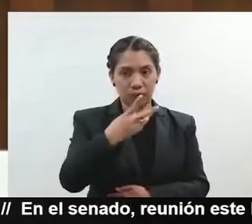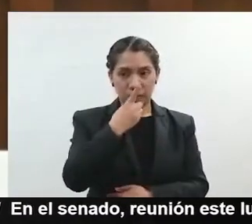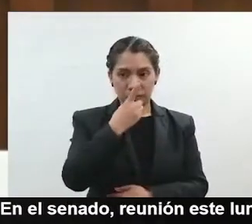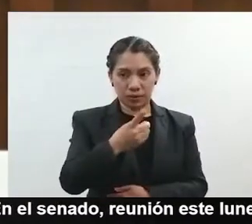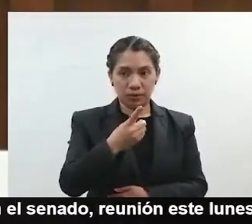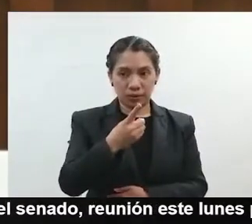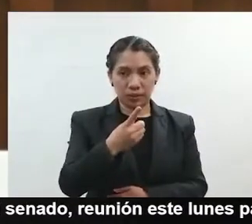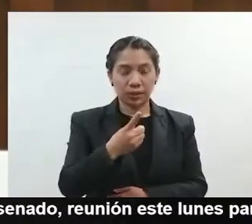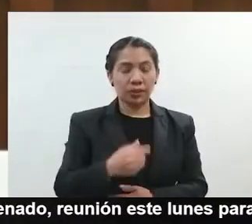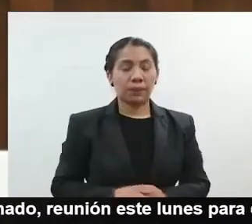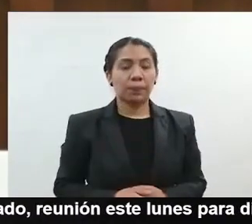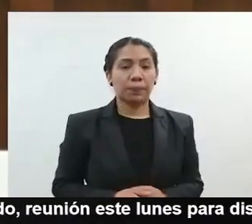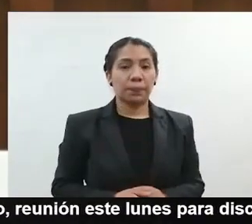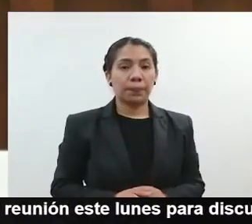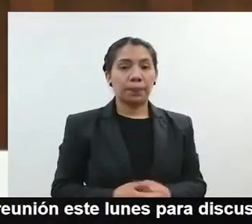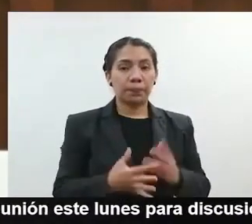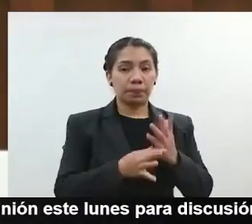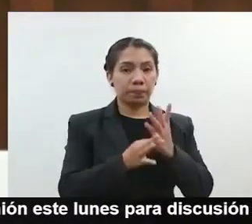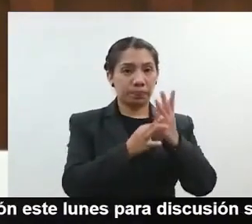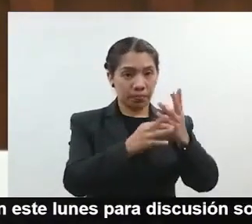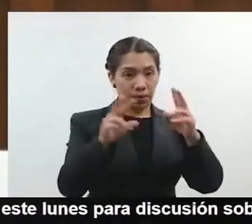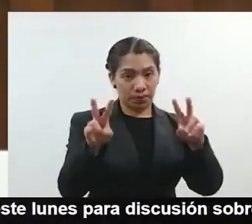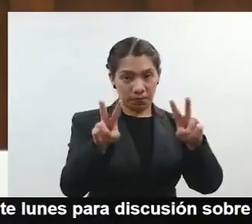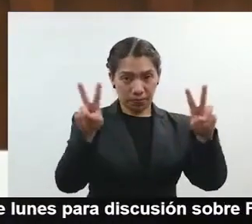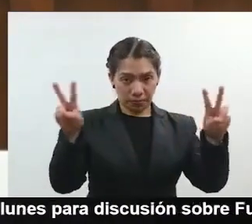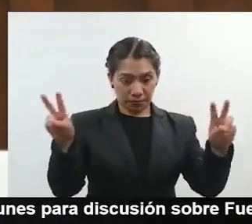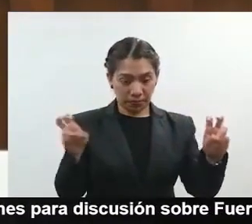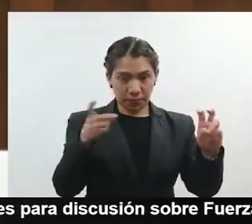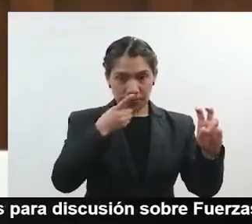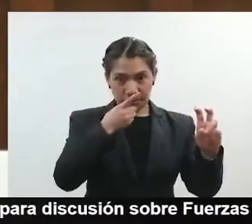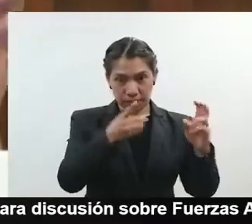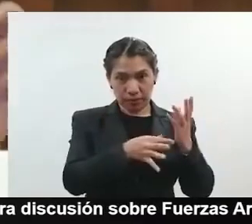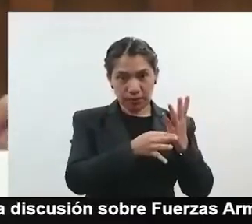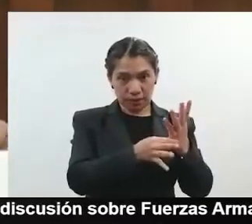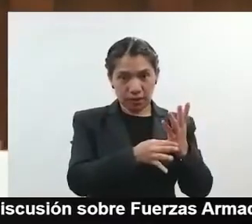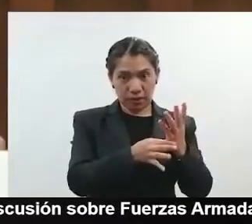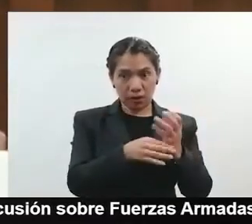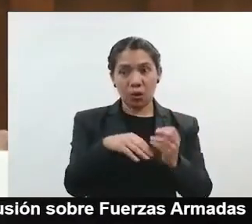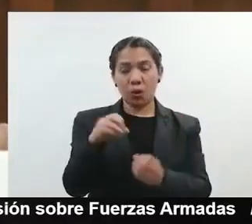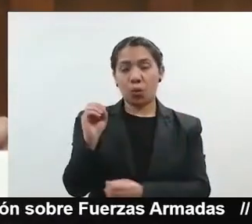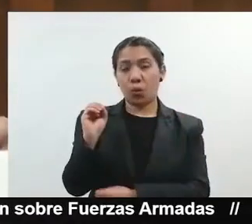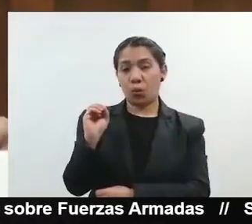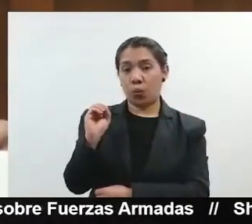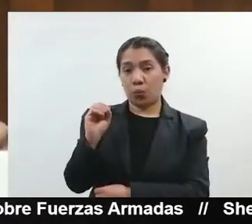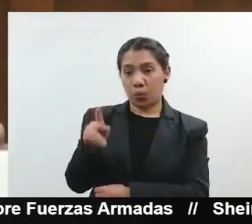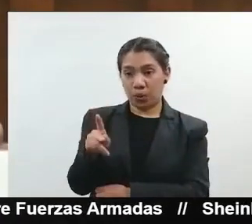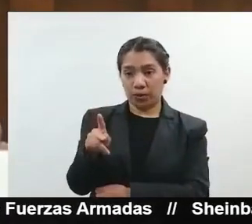en la que se dice, abro comillas, órale.